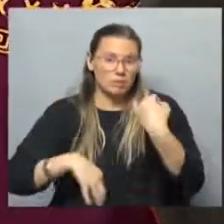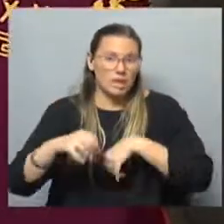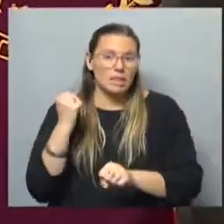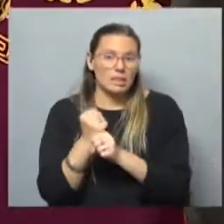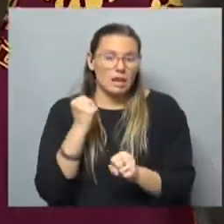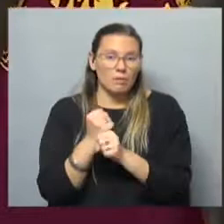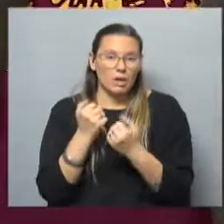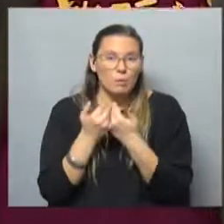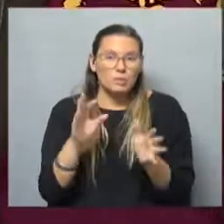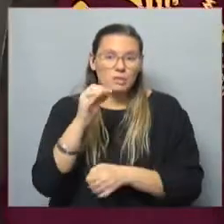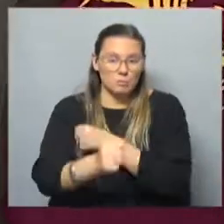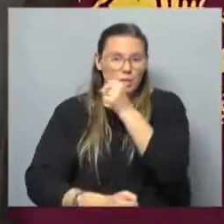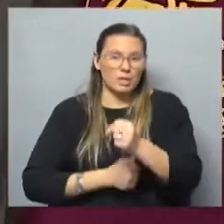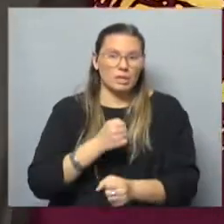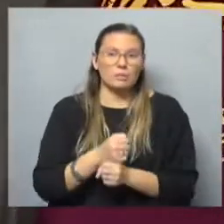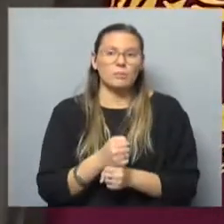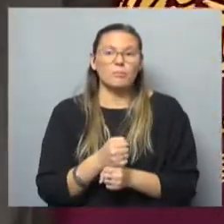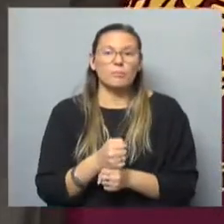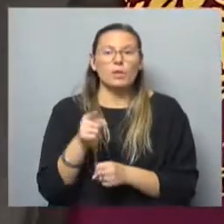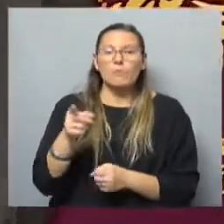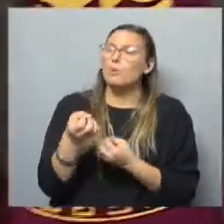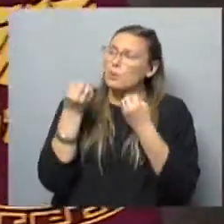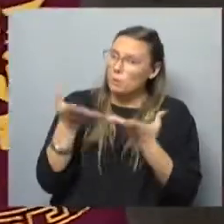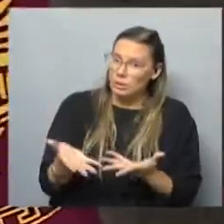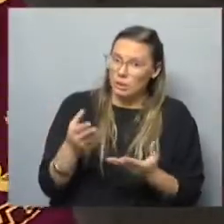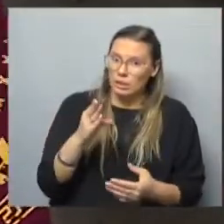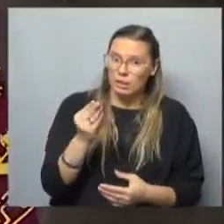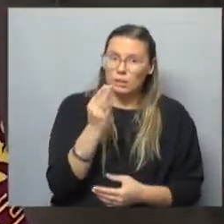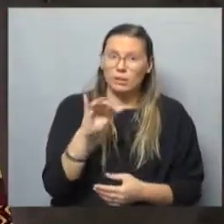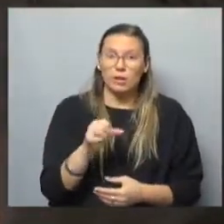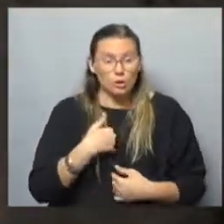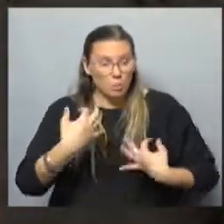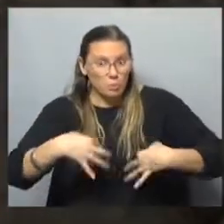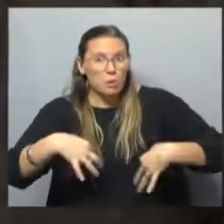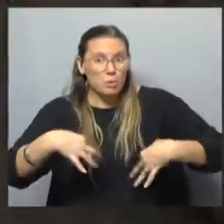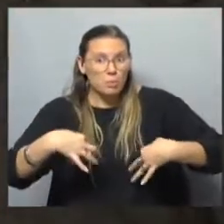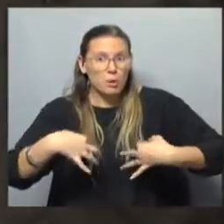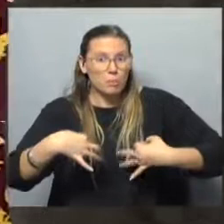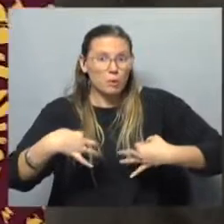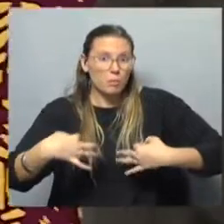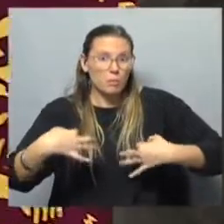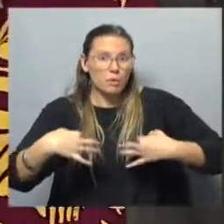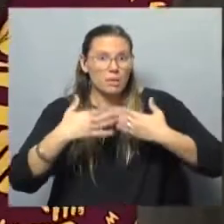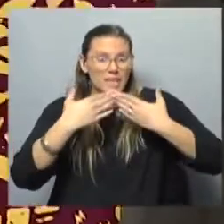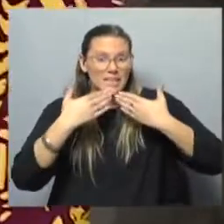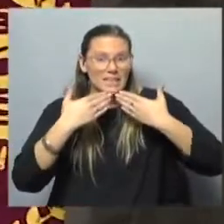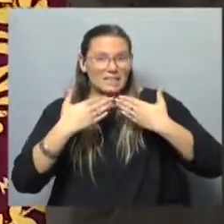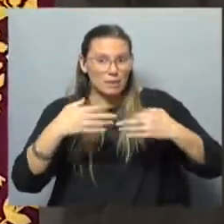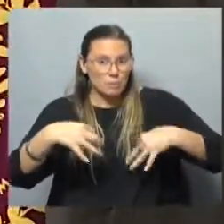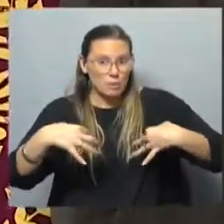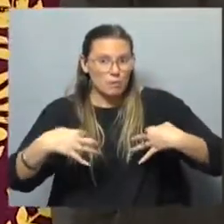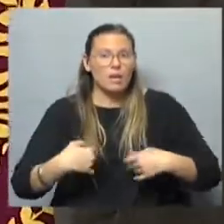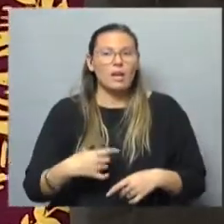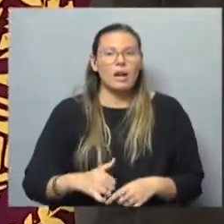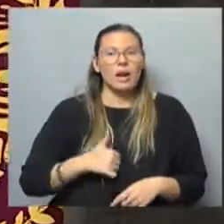trabajando desde principio de año. ¿Vos cómo andás, Kiko? Yo ando muy bien, por suerte muy bien estoy. Gracias, sí. Gracias. Me gusta esto porque me